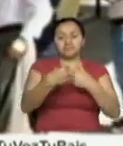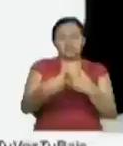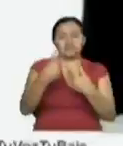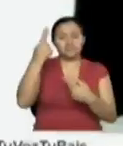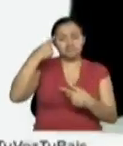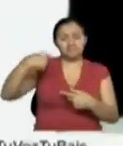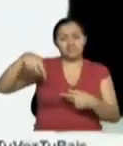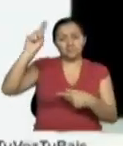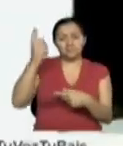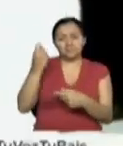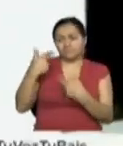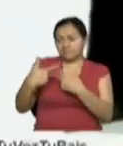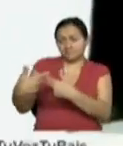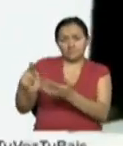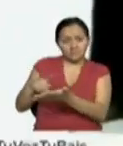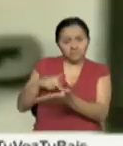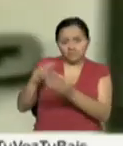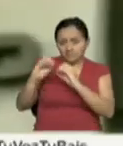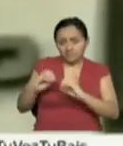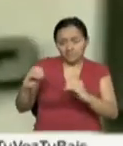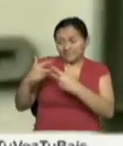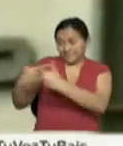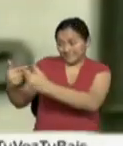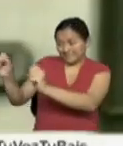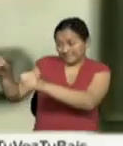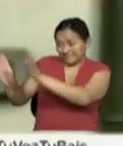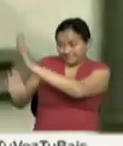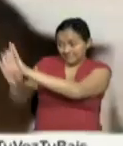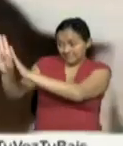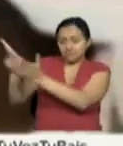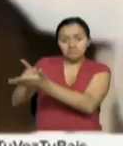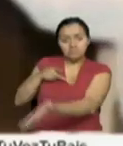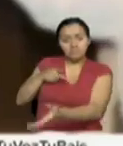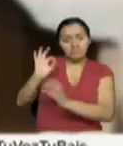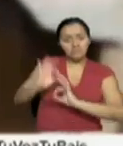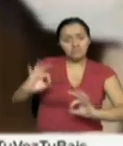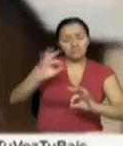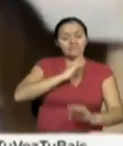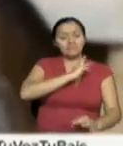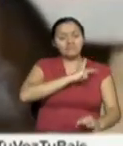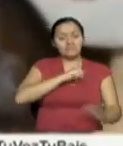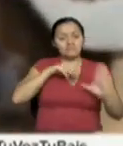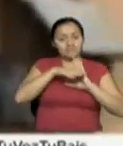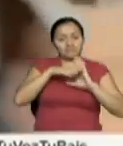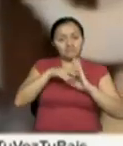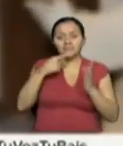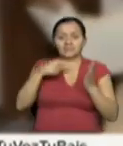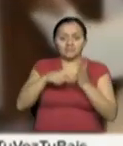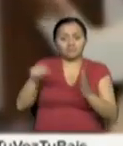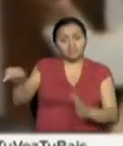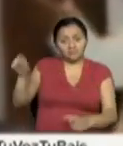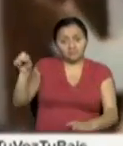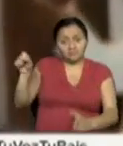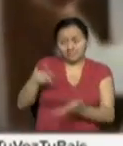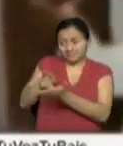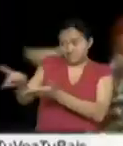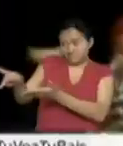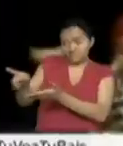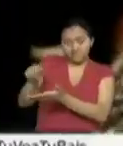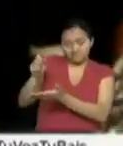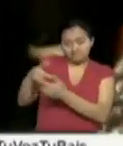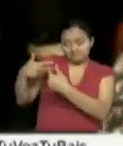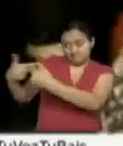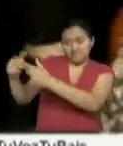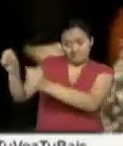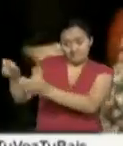banqueros, quienes nunca pagaron estas deudas. Un ejemplo son los hermanos William y Roberto Isaías Dazum, ex dueños del Filambanco, entre otros.